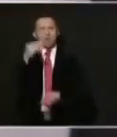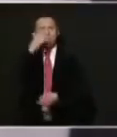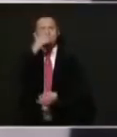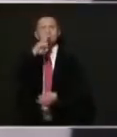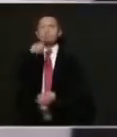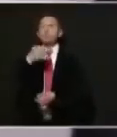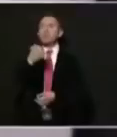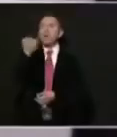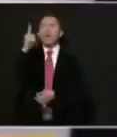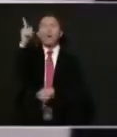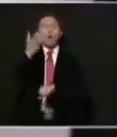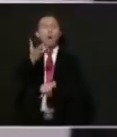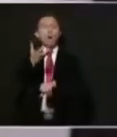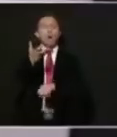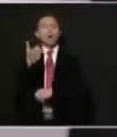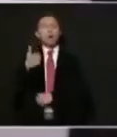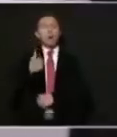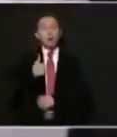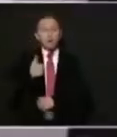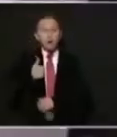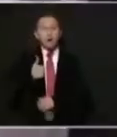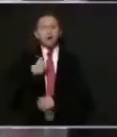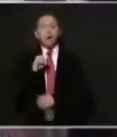o como en los países nórdicos.